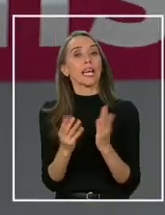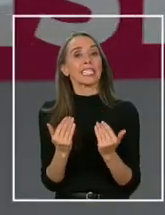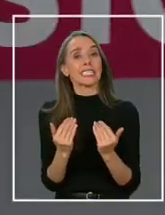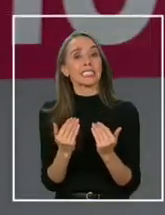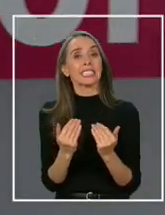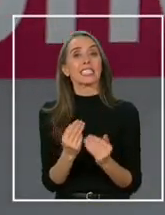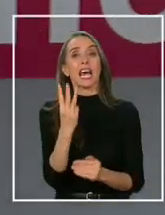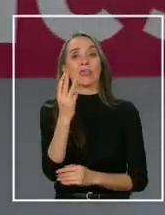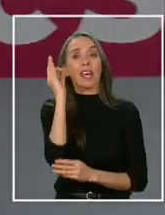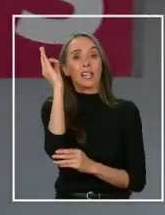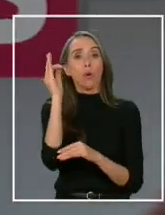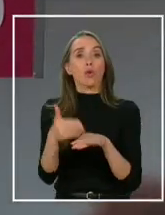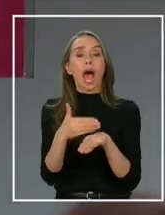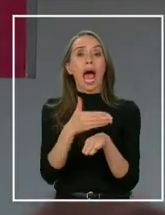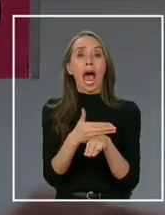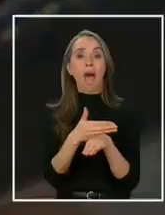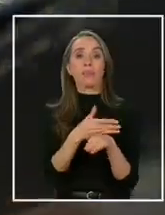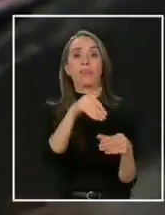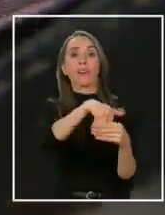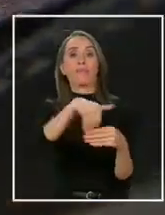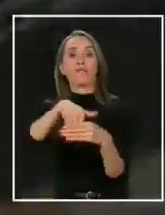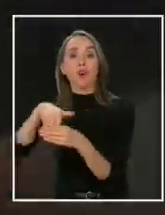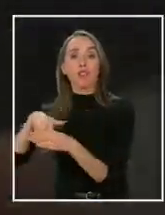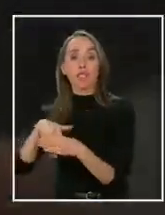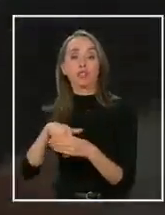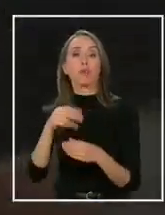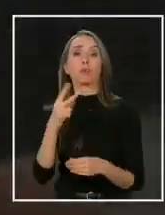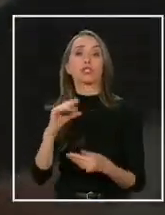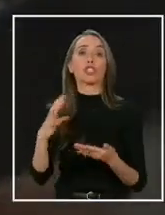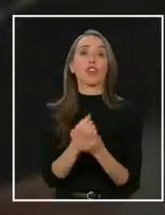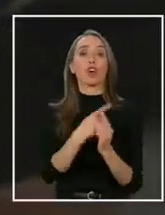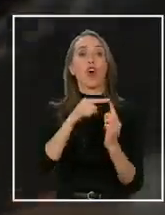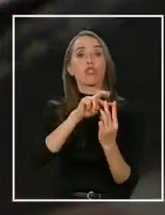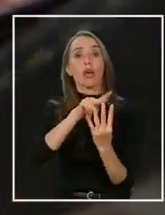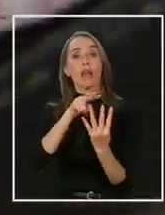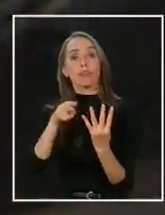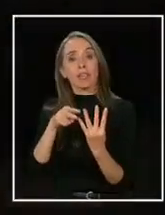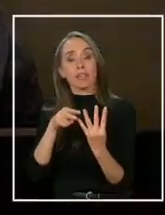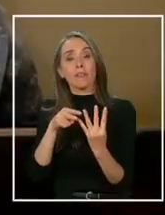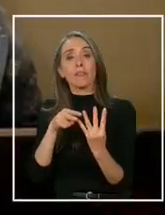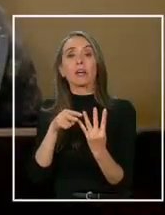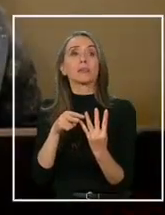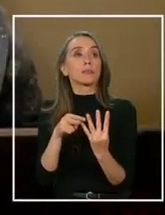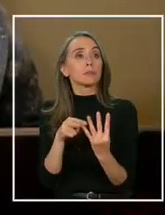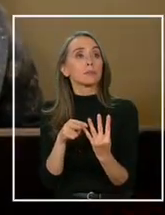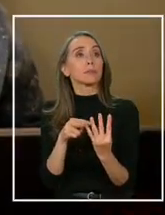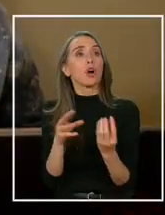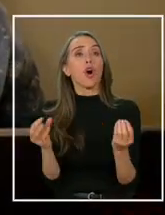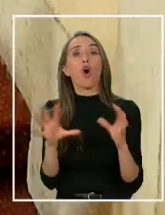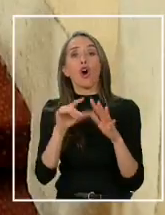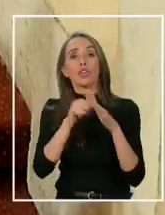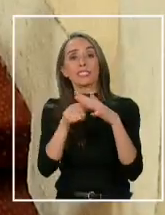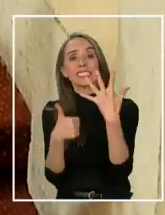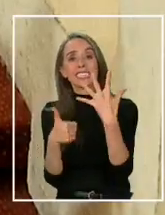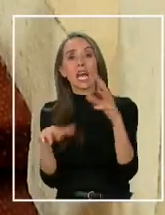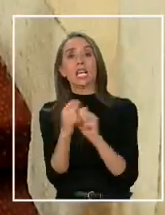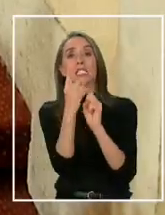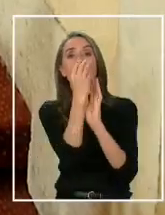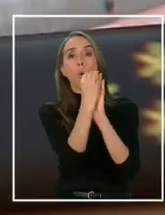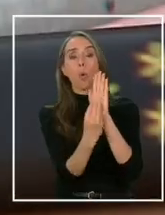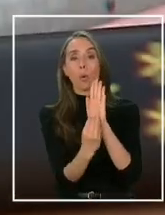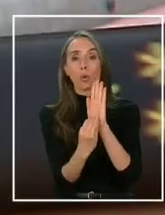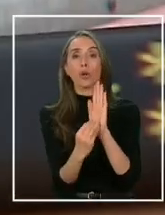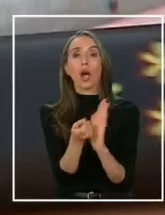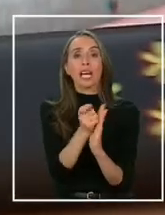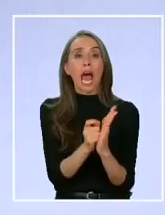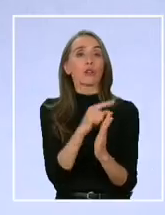de 3 sesiones antes de una eventual votación, si es que no se concretan otras alternativas como la fusión. Por esto, los cálculos establecen, 1,